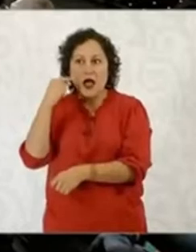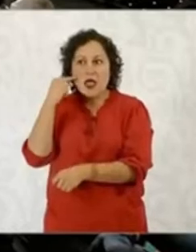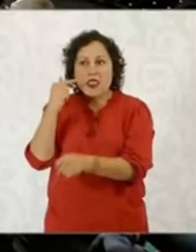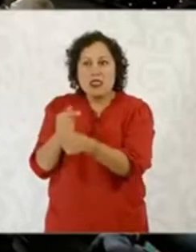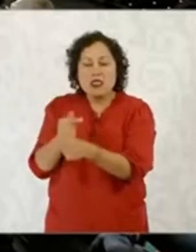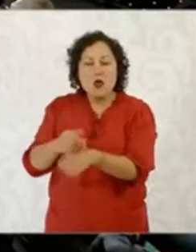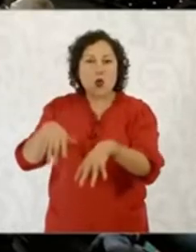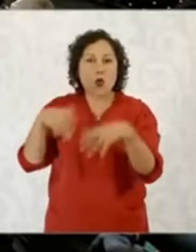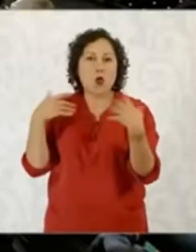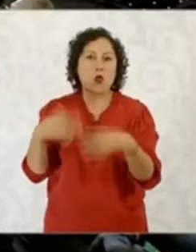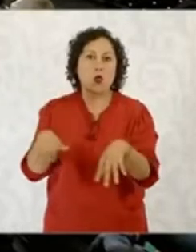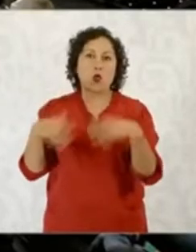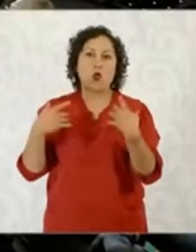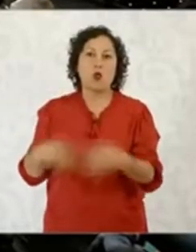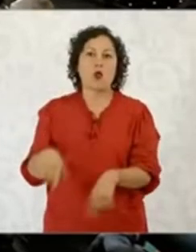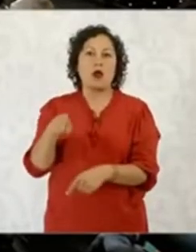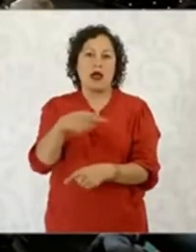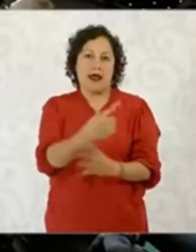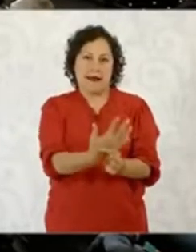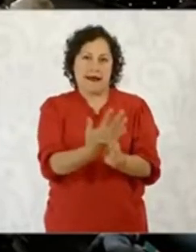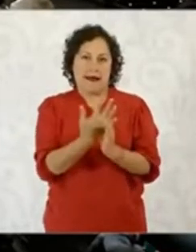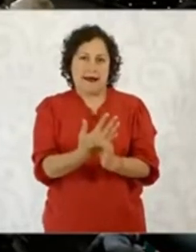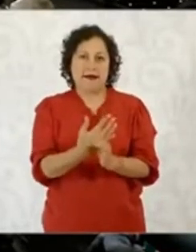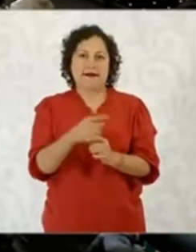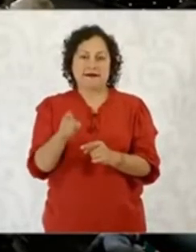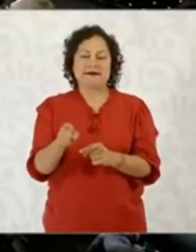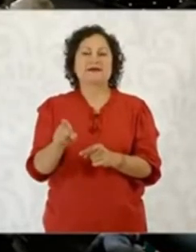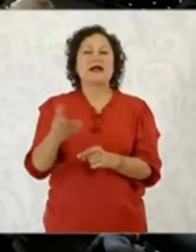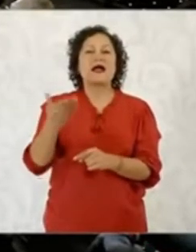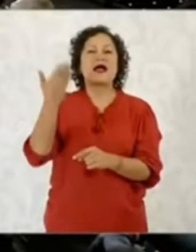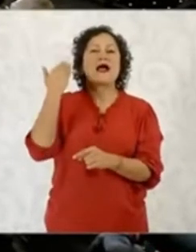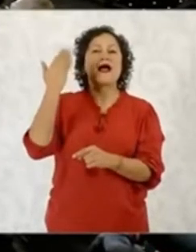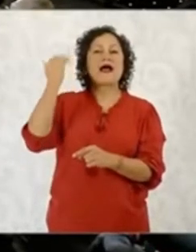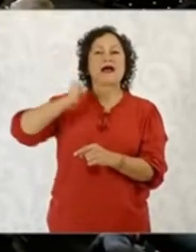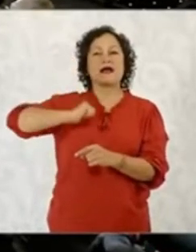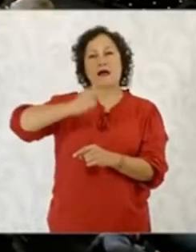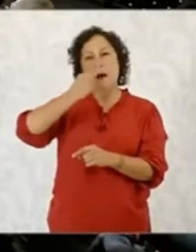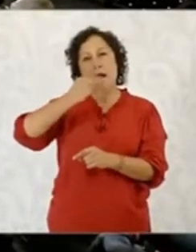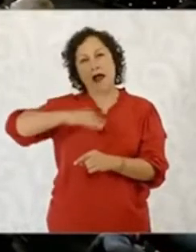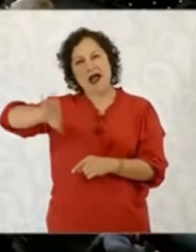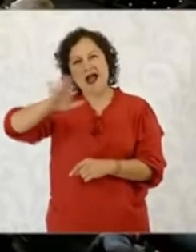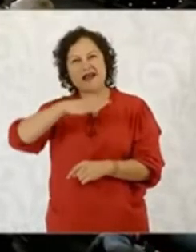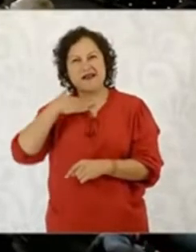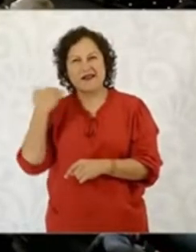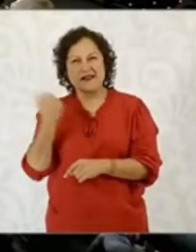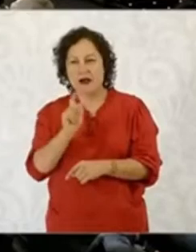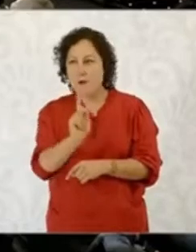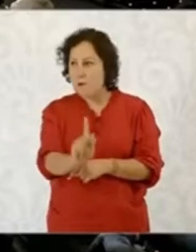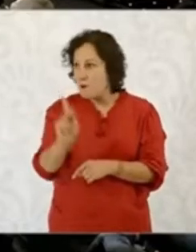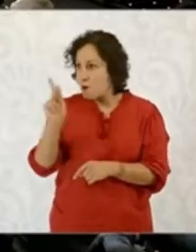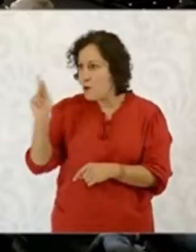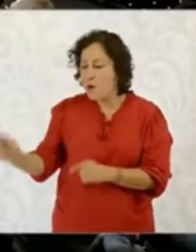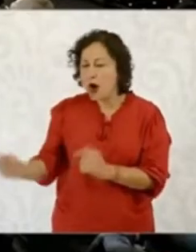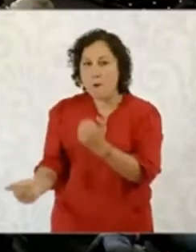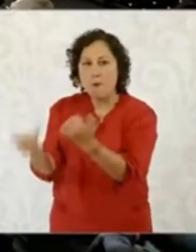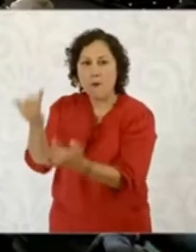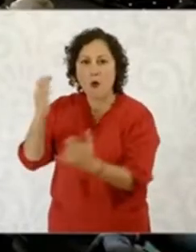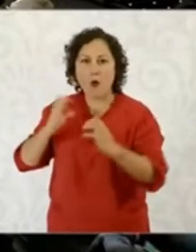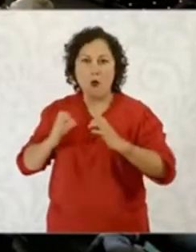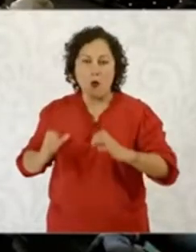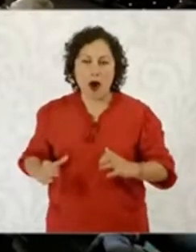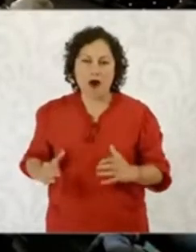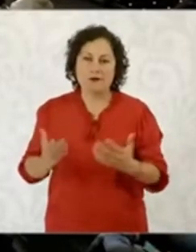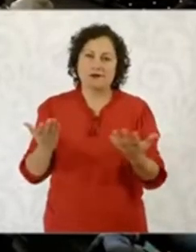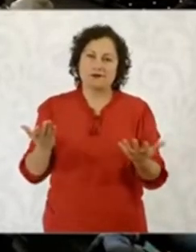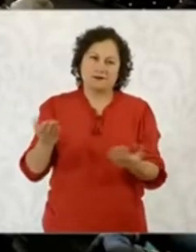exterminio comparándolo con estos campos de exterminio de la Alemania nazi de Adolfo Hitler. Donde todos